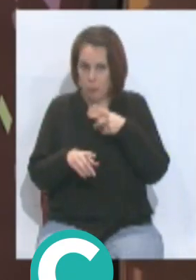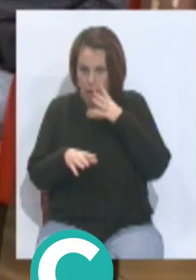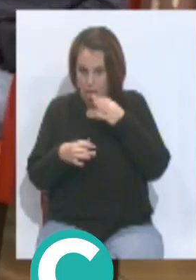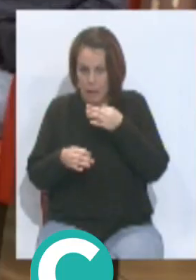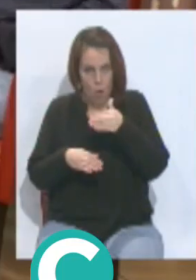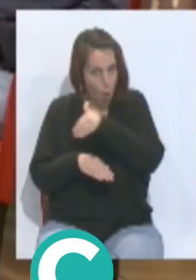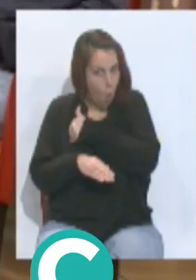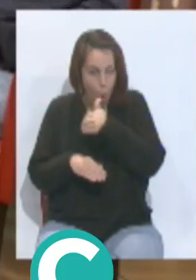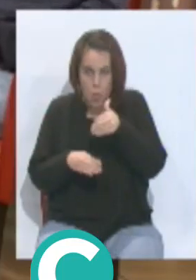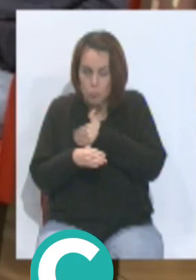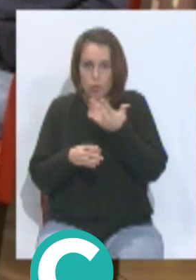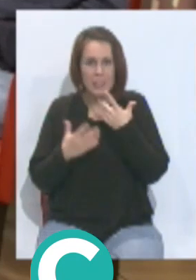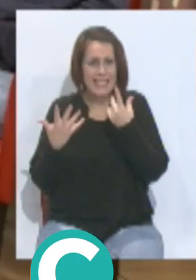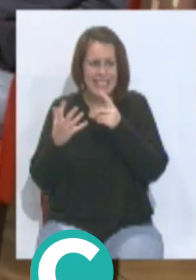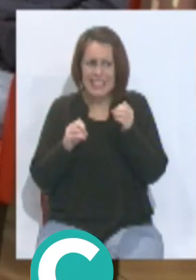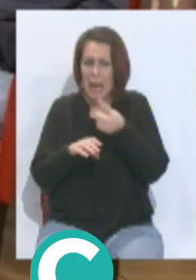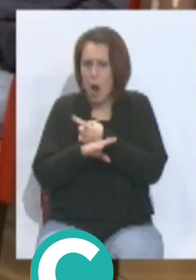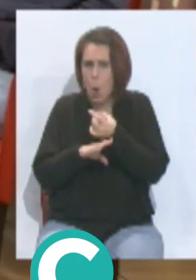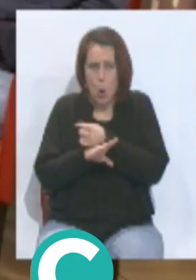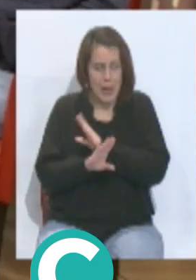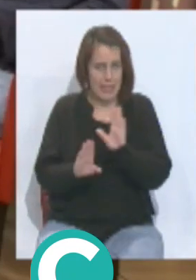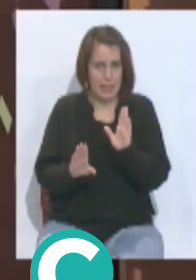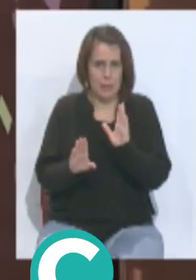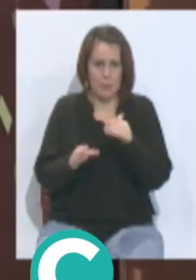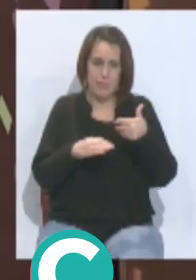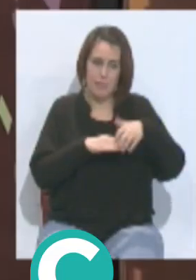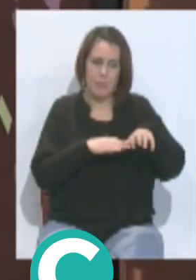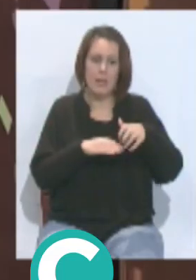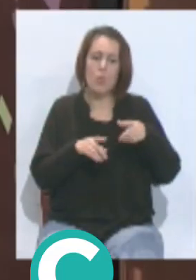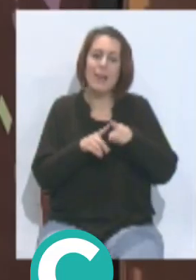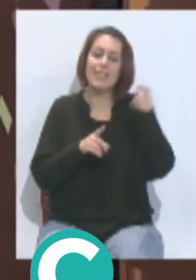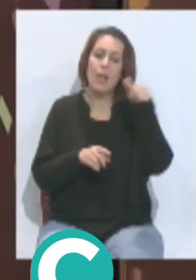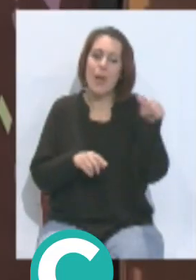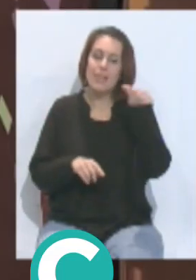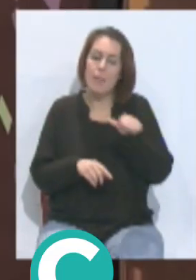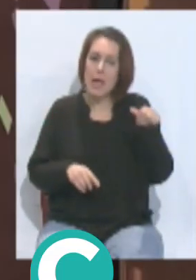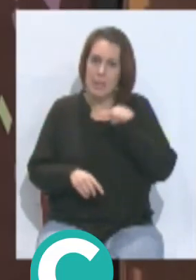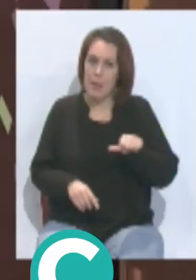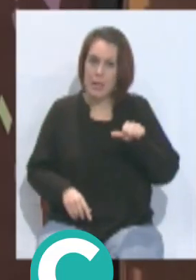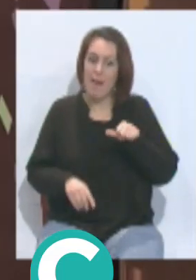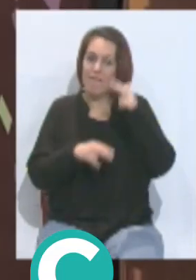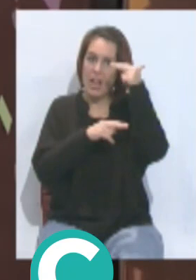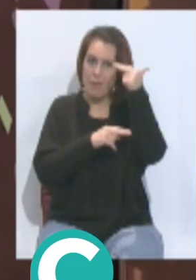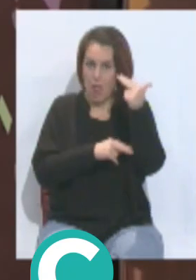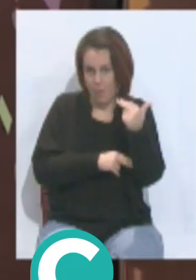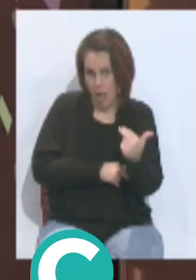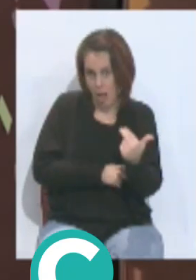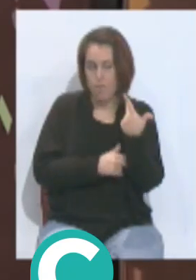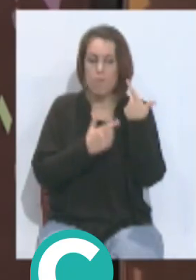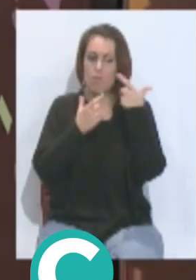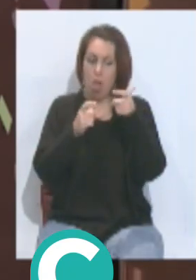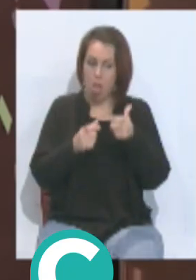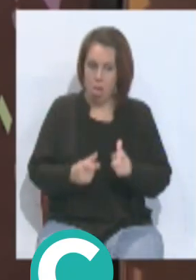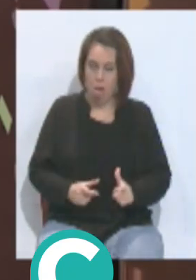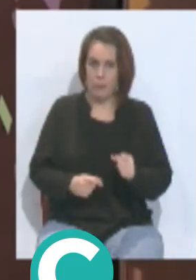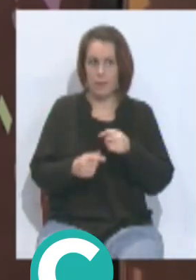ser un curso 60 horas que lo dividís en entregas semanales, cada viernes con diferentes módulos, y